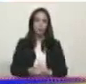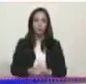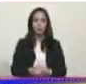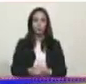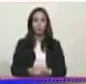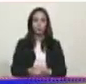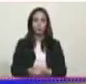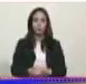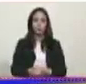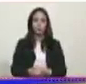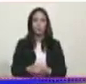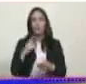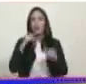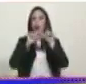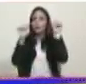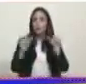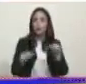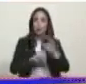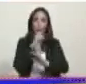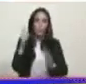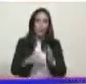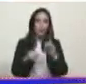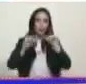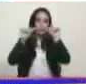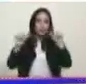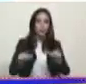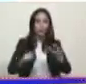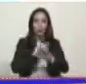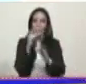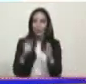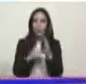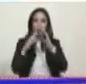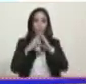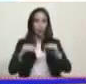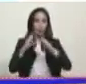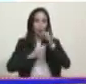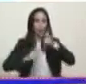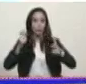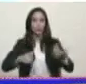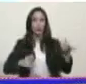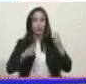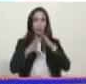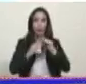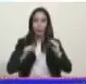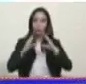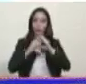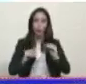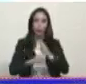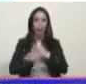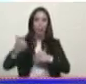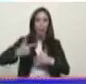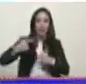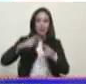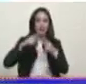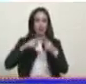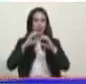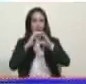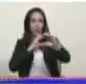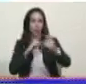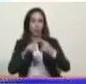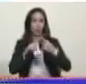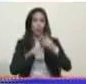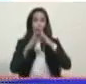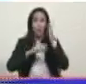Actualización. Fíjense ustedes, un sistema, todos los autobuses del país, todas las camioneticas, todos los taxis, todos los sistemas